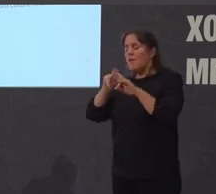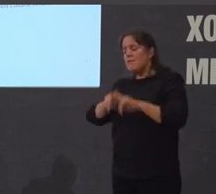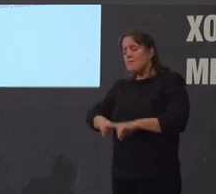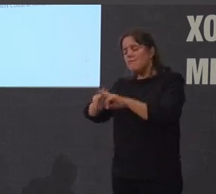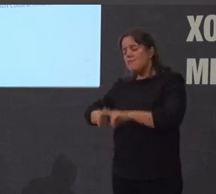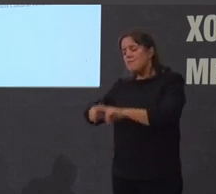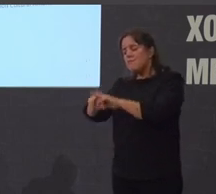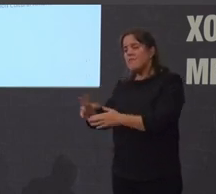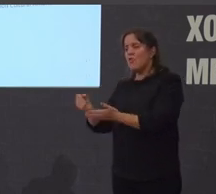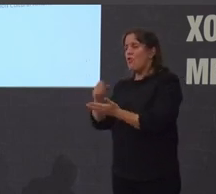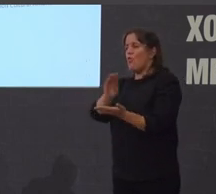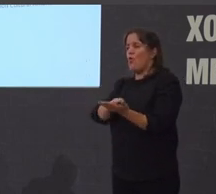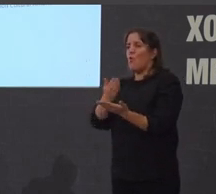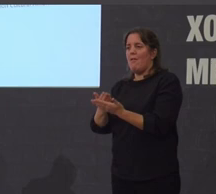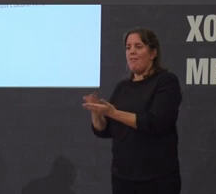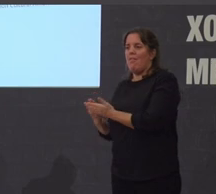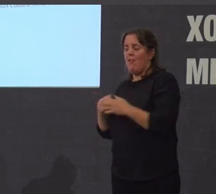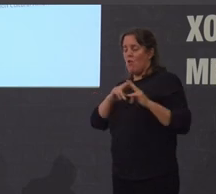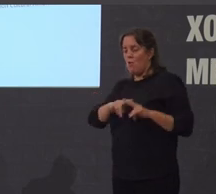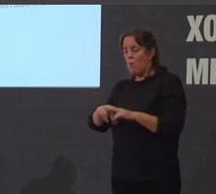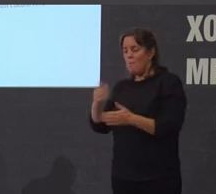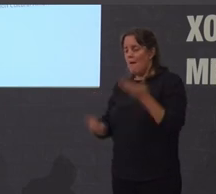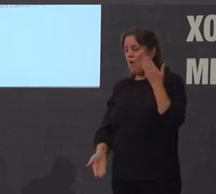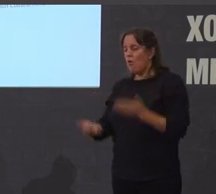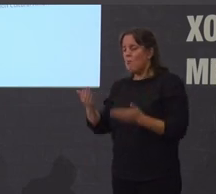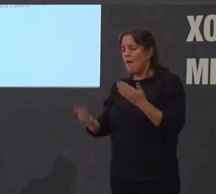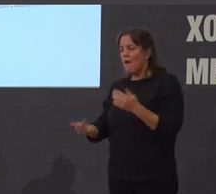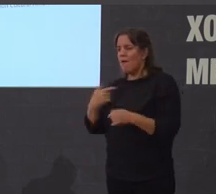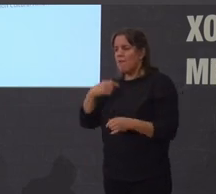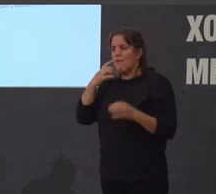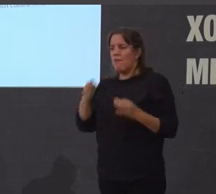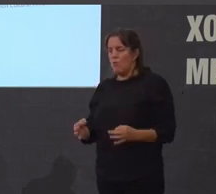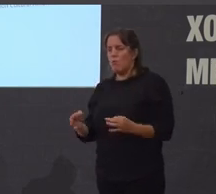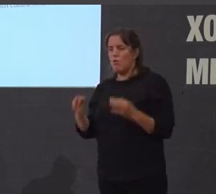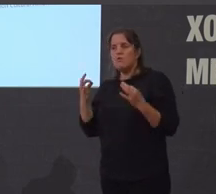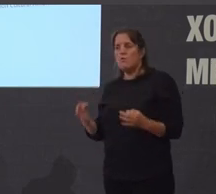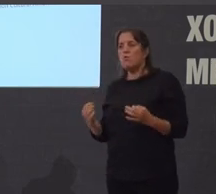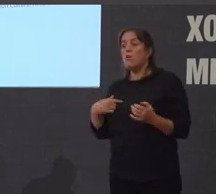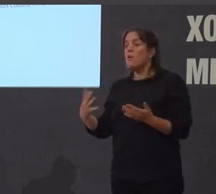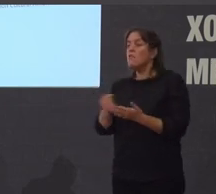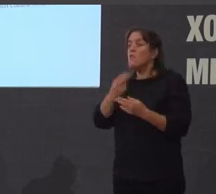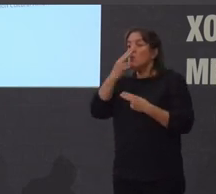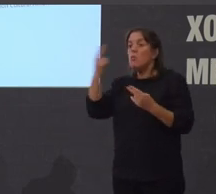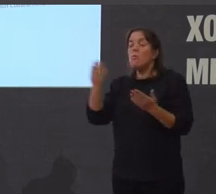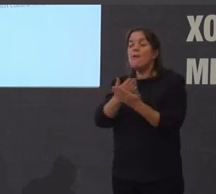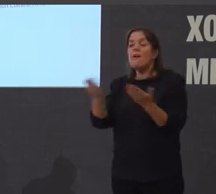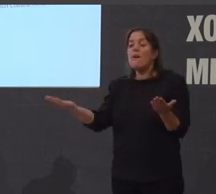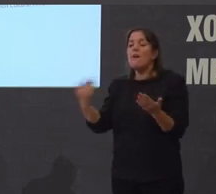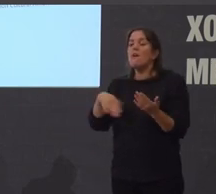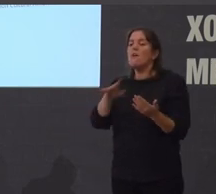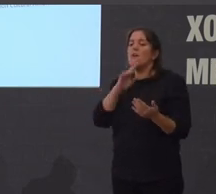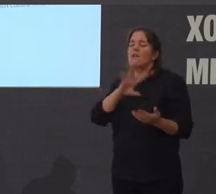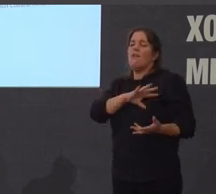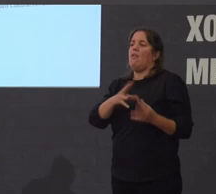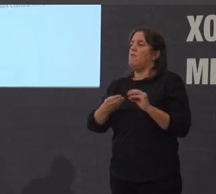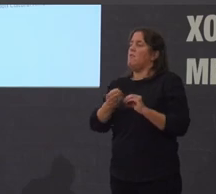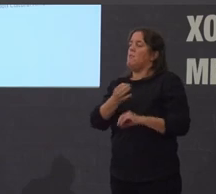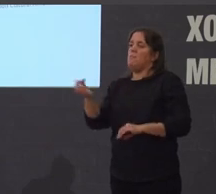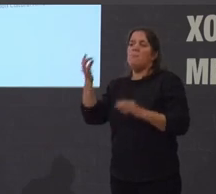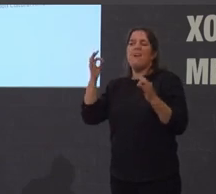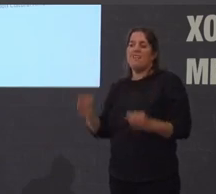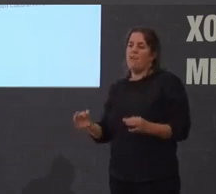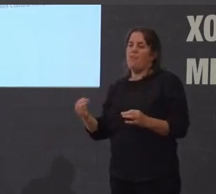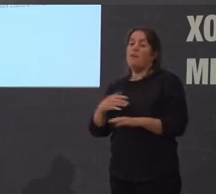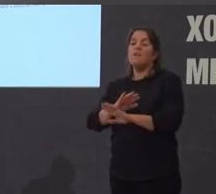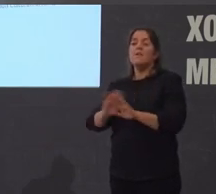toda la documentación para contrastar estar seguro de que todo lo que publica se ajusta a verdad más